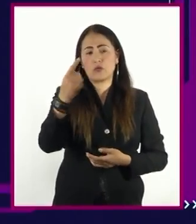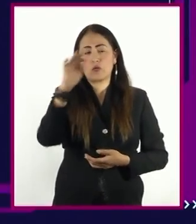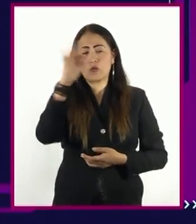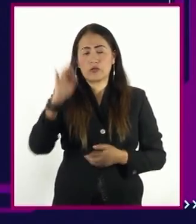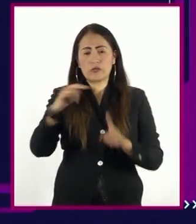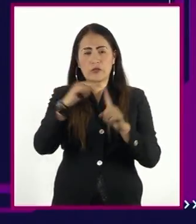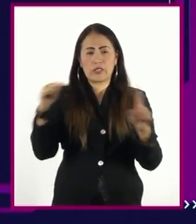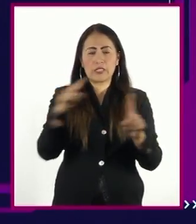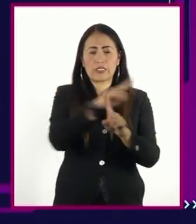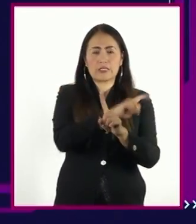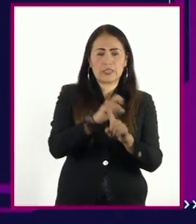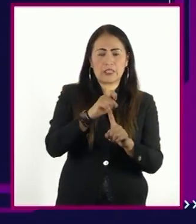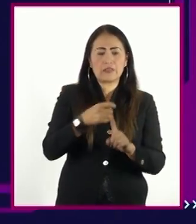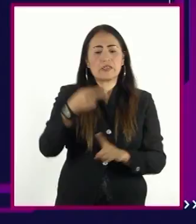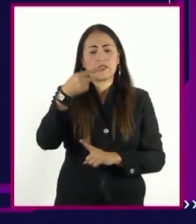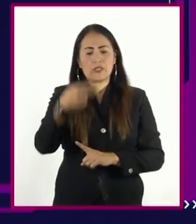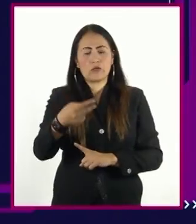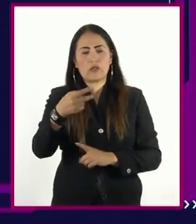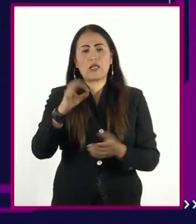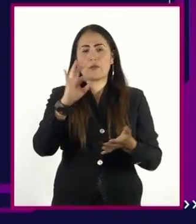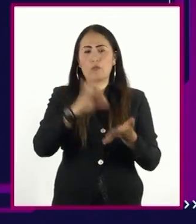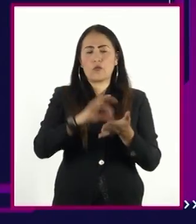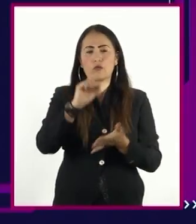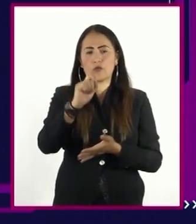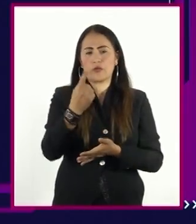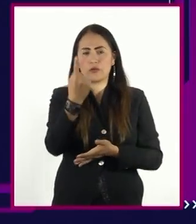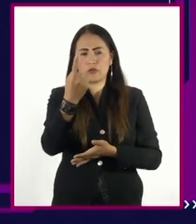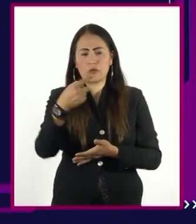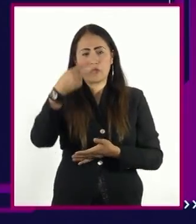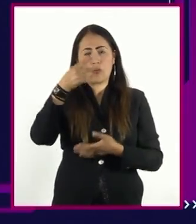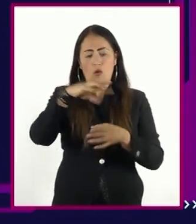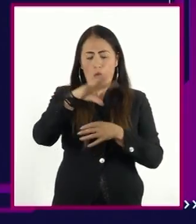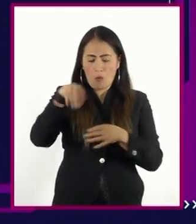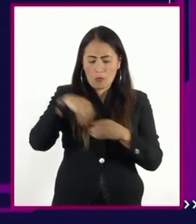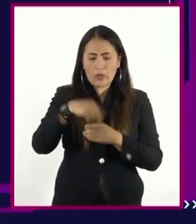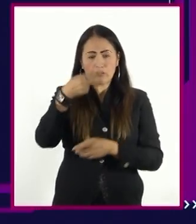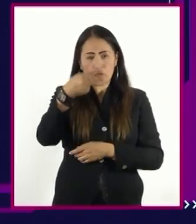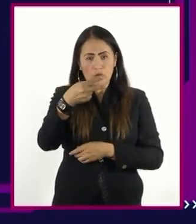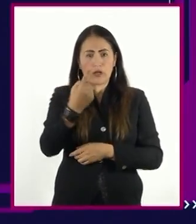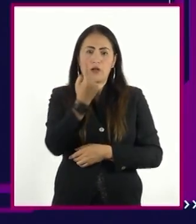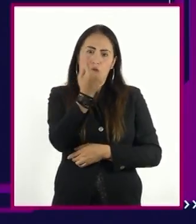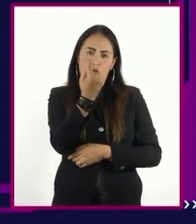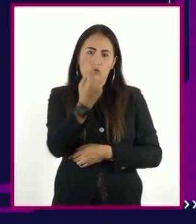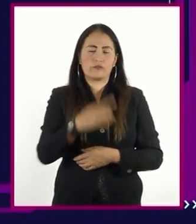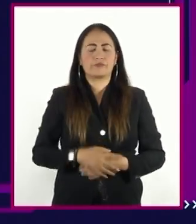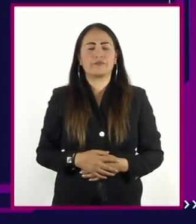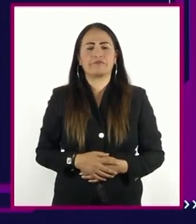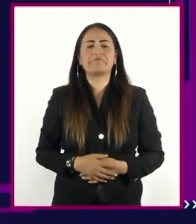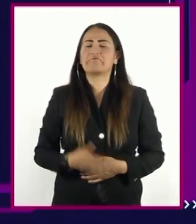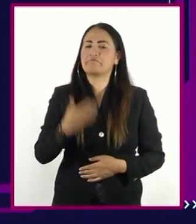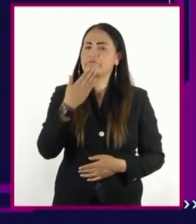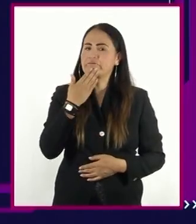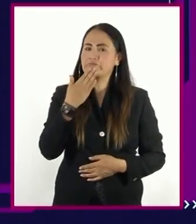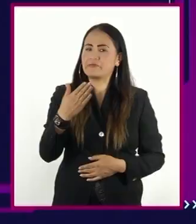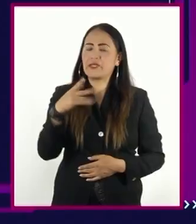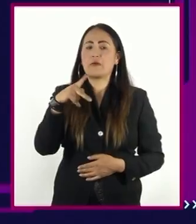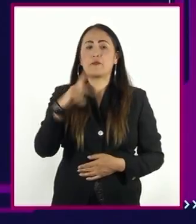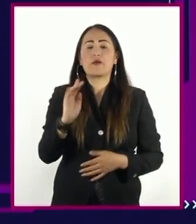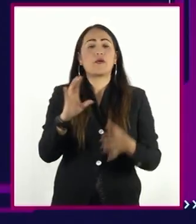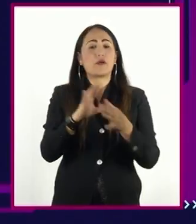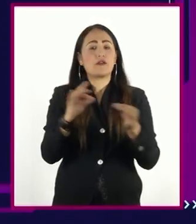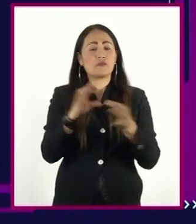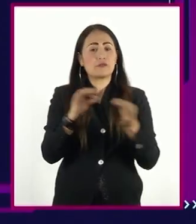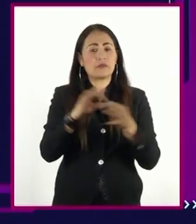a 21 centésimos, lo que nos da un total de un entero. Perfecto, Daniel, pero es importante aclarar